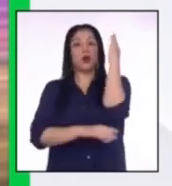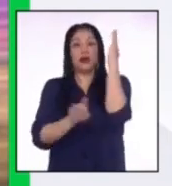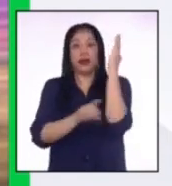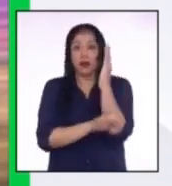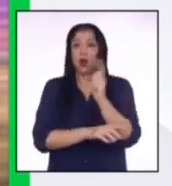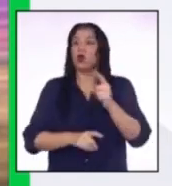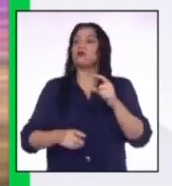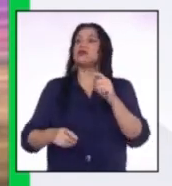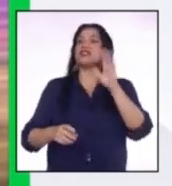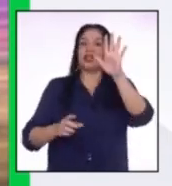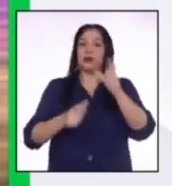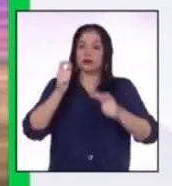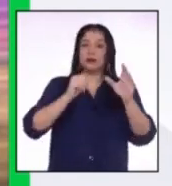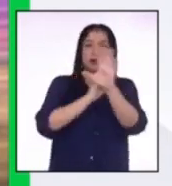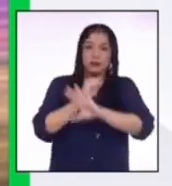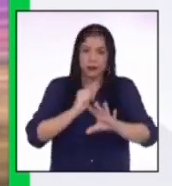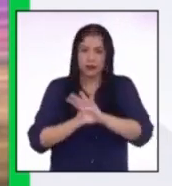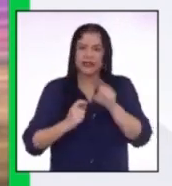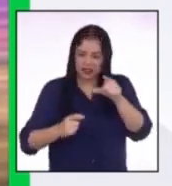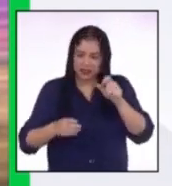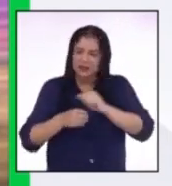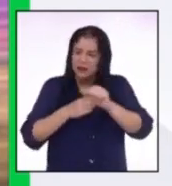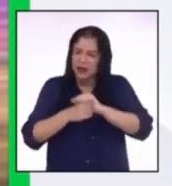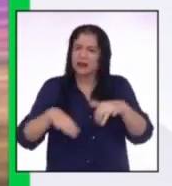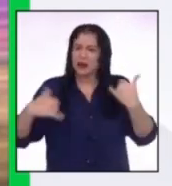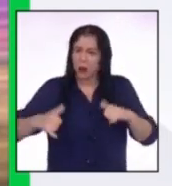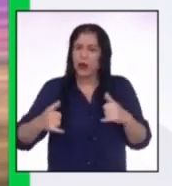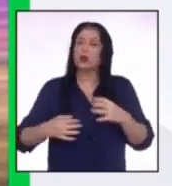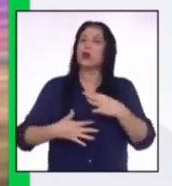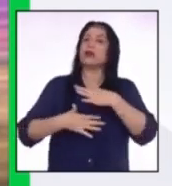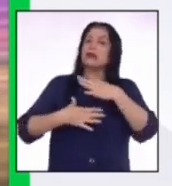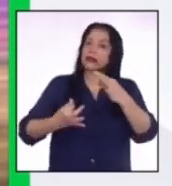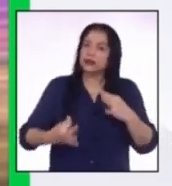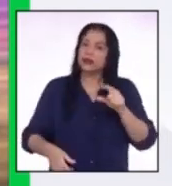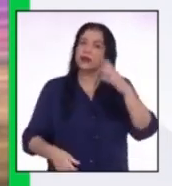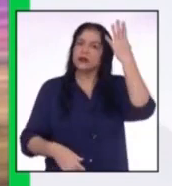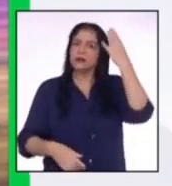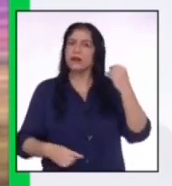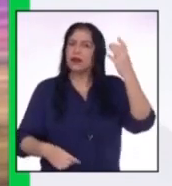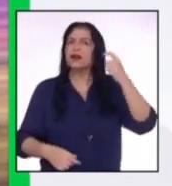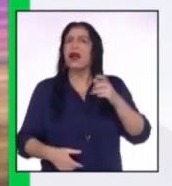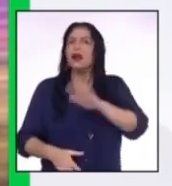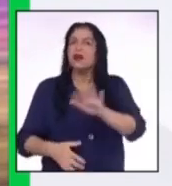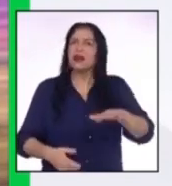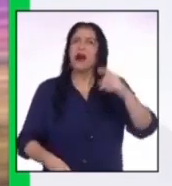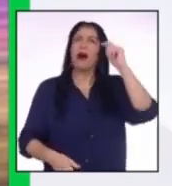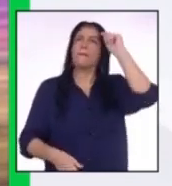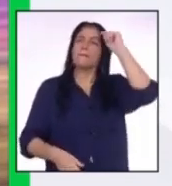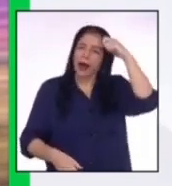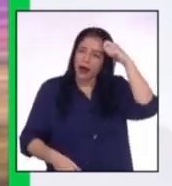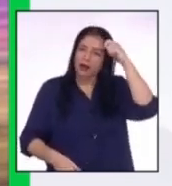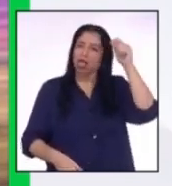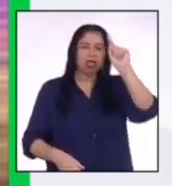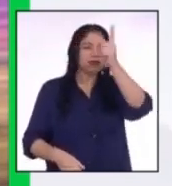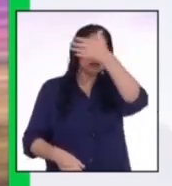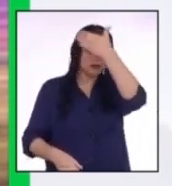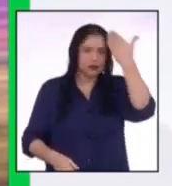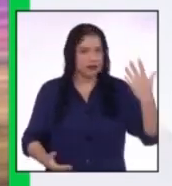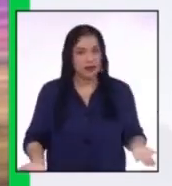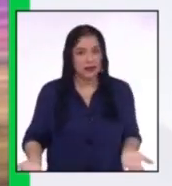minuto todo el bosque quede en pie y estos ejercicios son muy interesantes y son experiencias memorables que tal vez el niño nunca se olvide en la